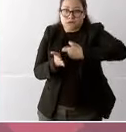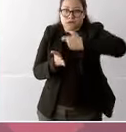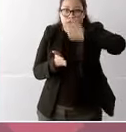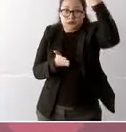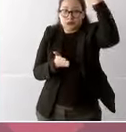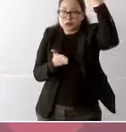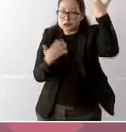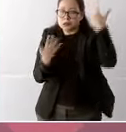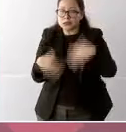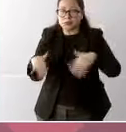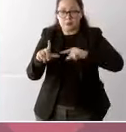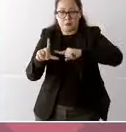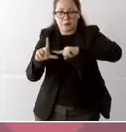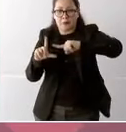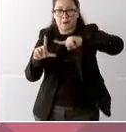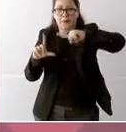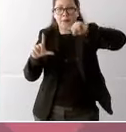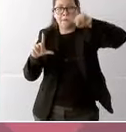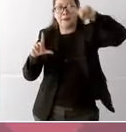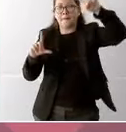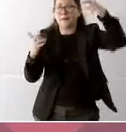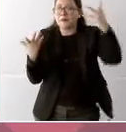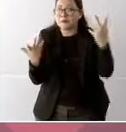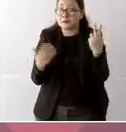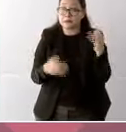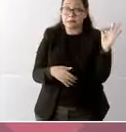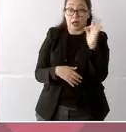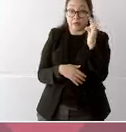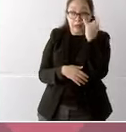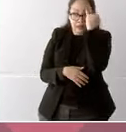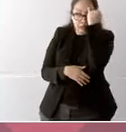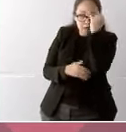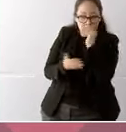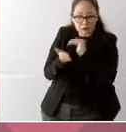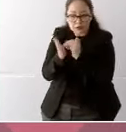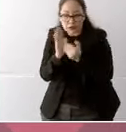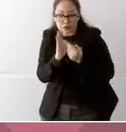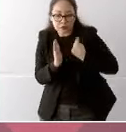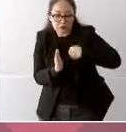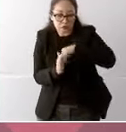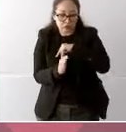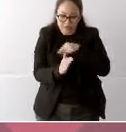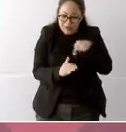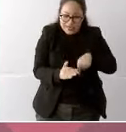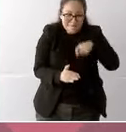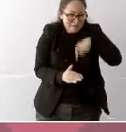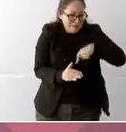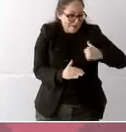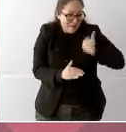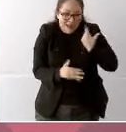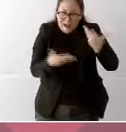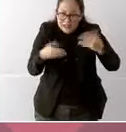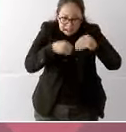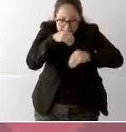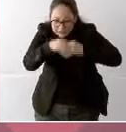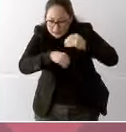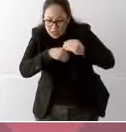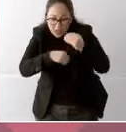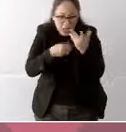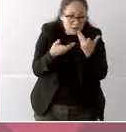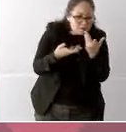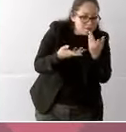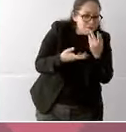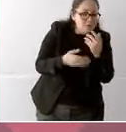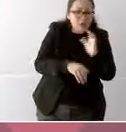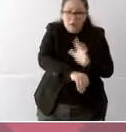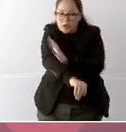Si nosotros producimos, nos ahorramos ese flete, porque tenemos